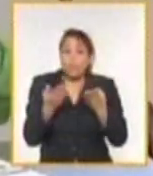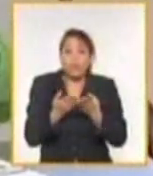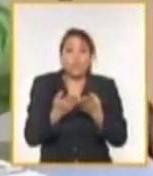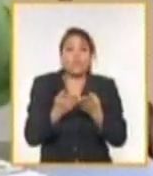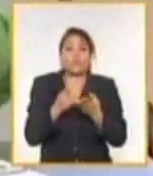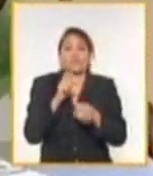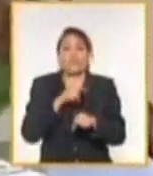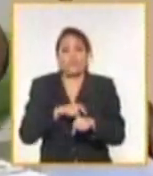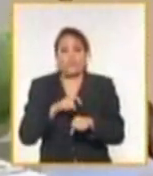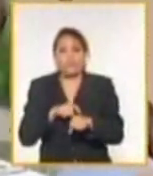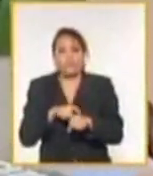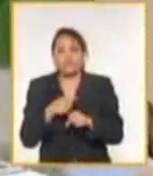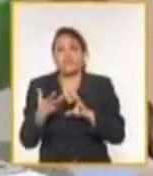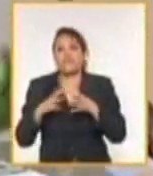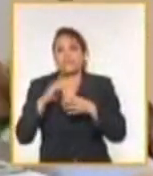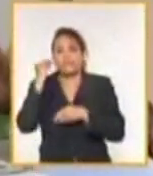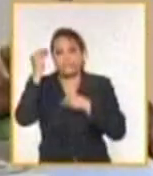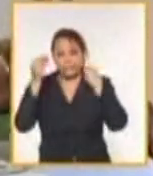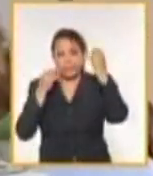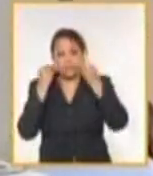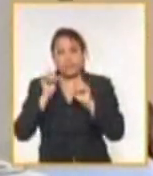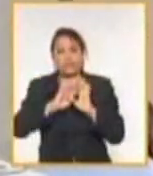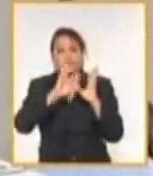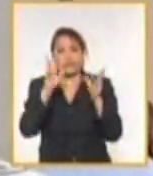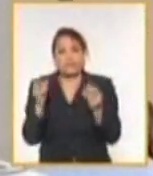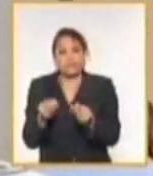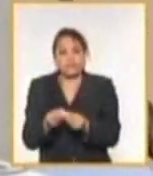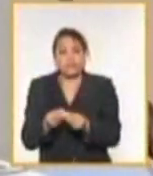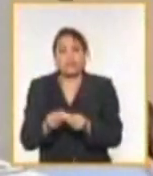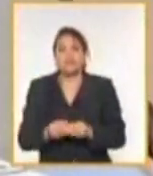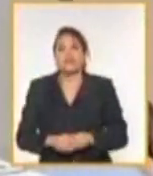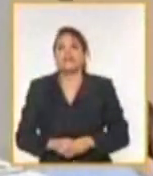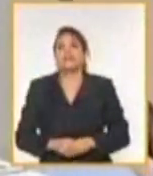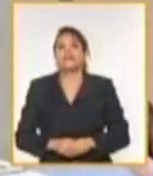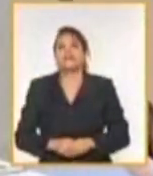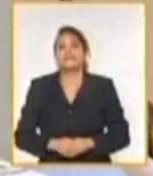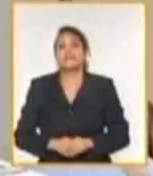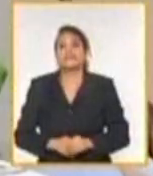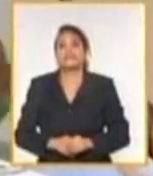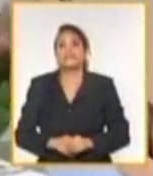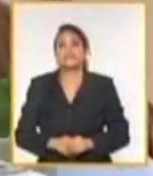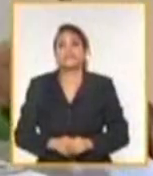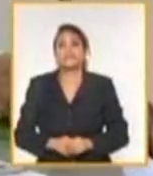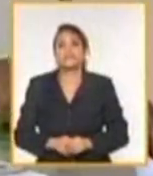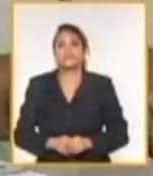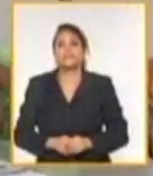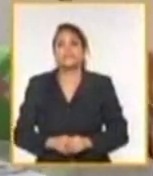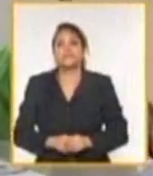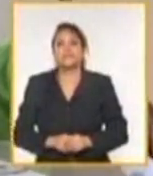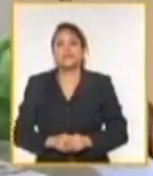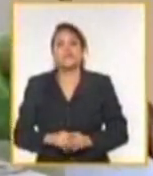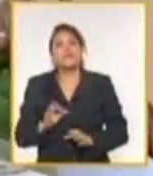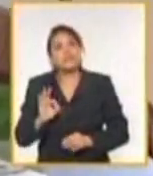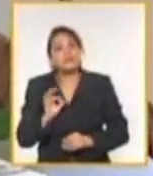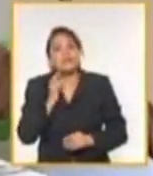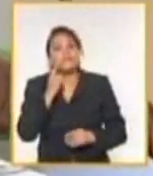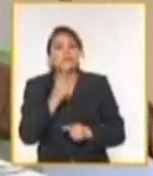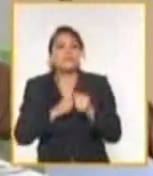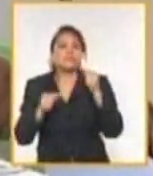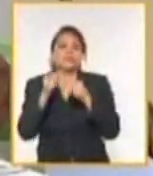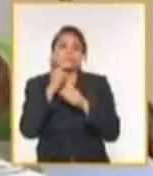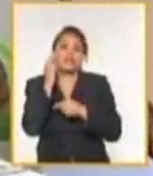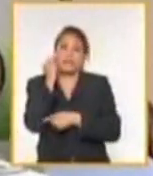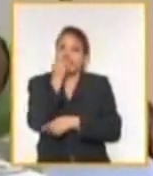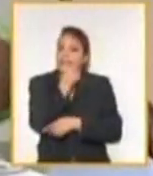condición de pensador incluso universal, porque parte de esa esencia nuestra que es martiana, como decíamos, que es